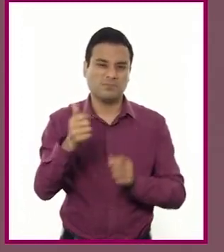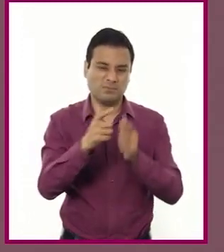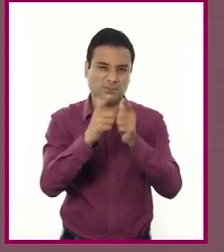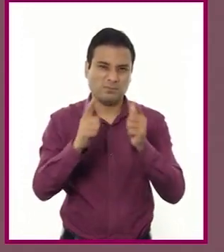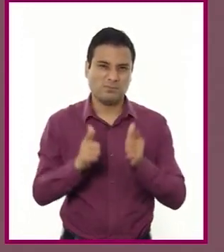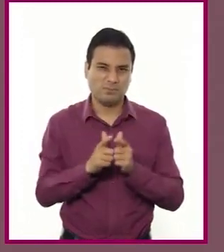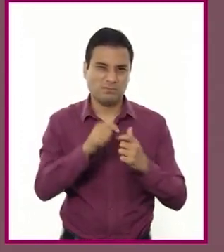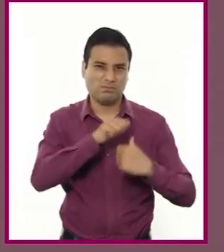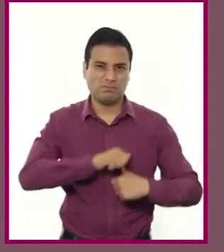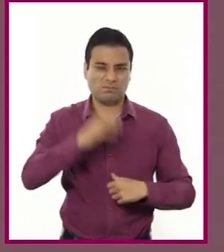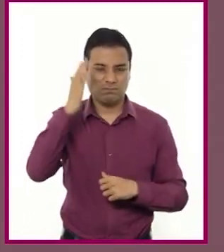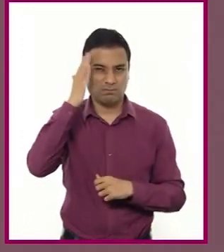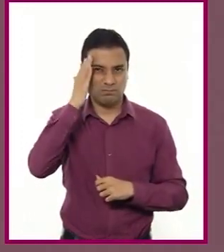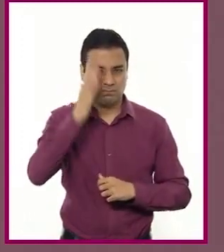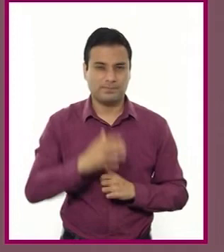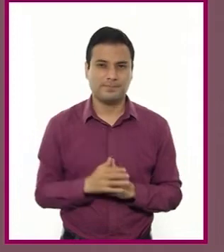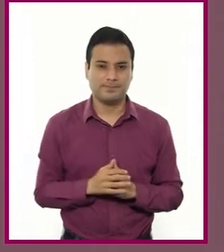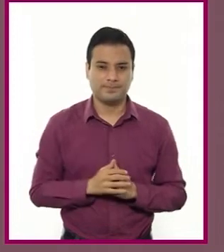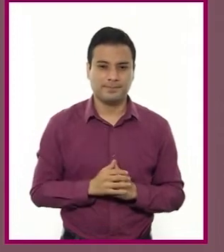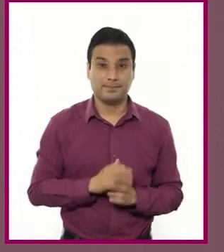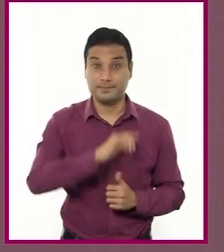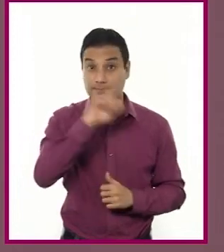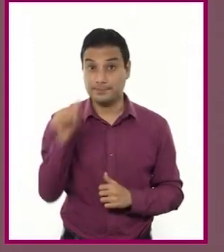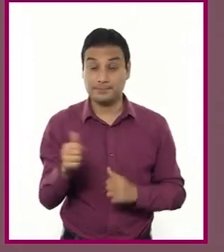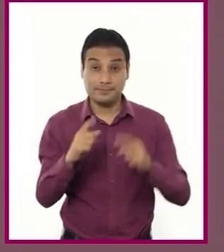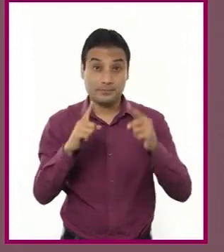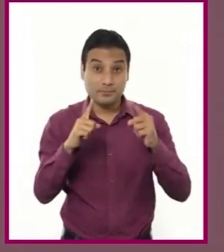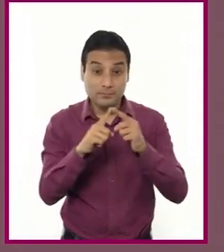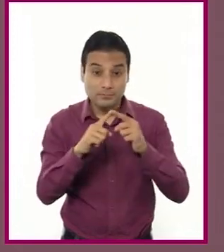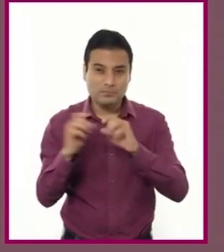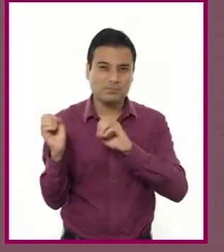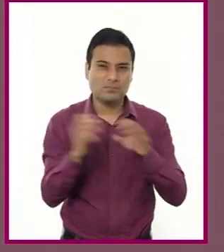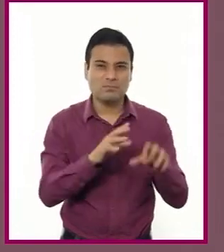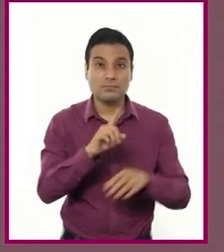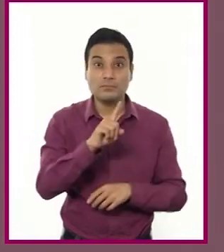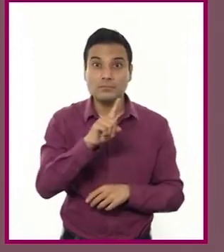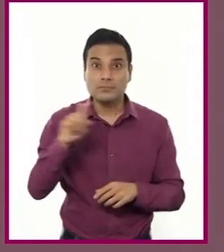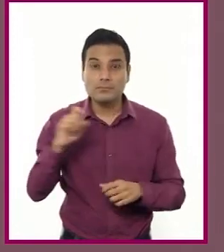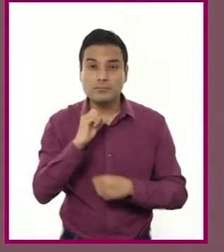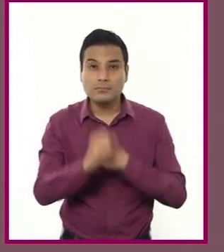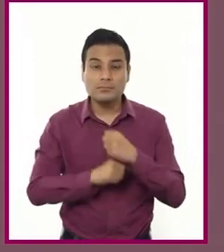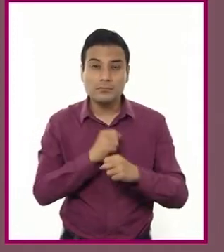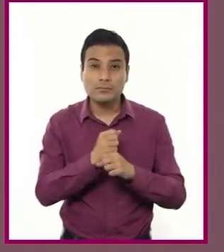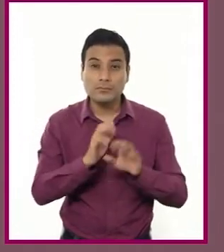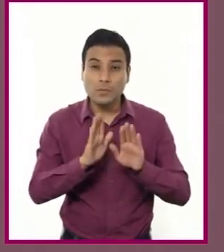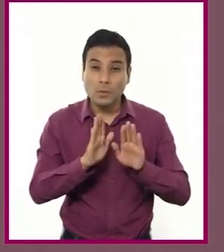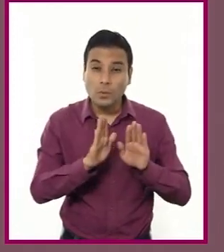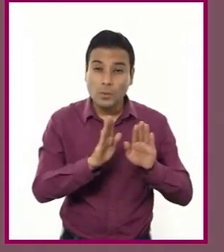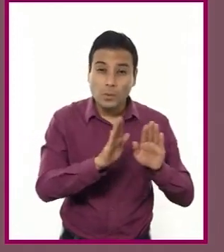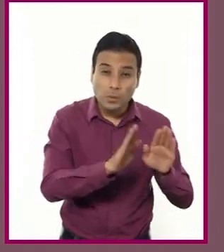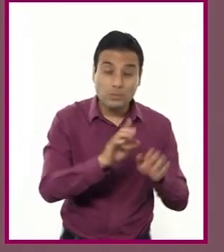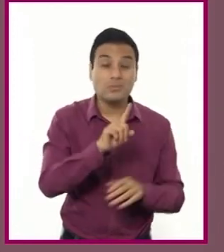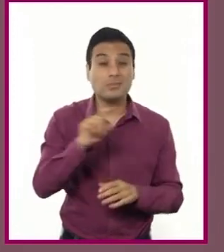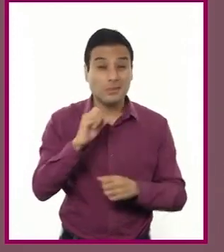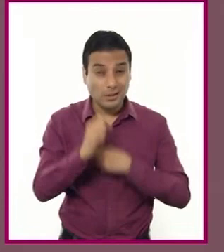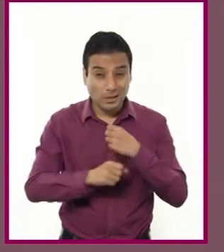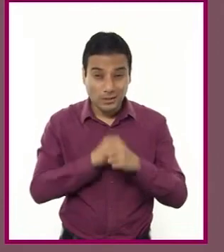religiosa. Y más tarde, el edificio fue abandonado por casi 100 años. ¡Sí, 100